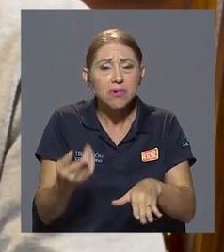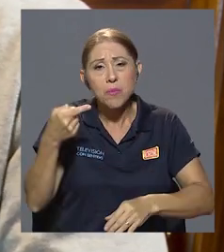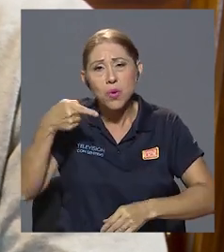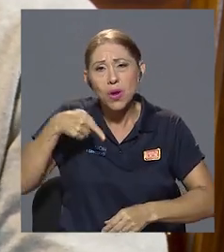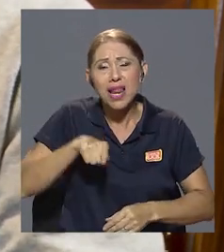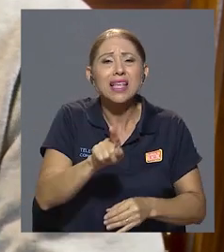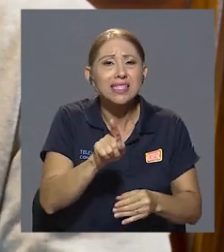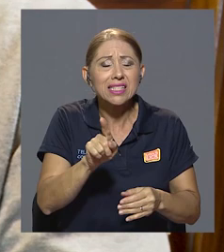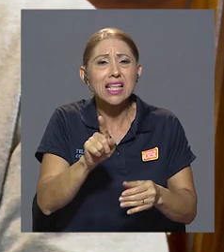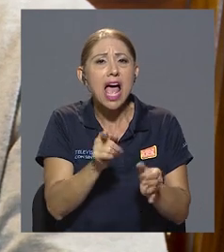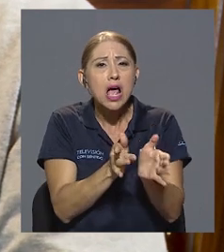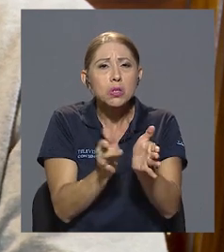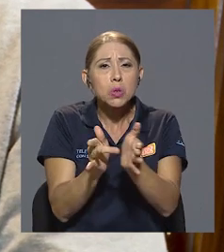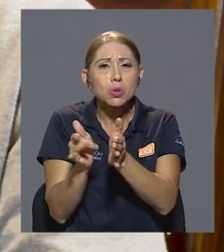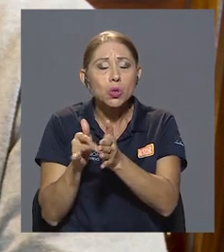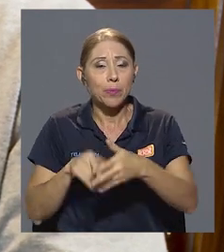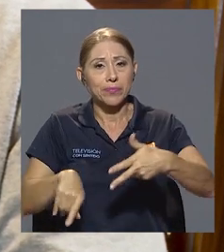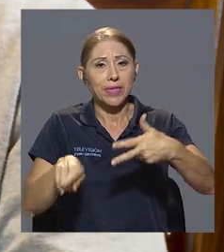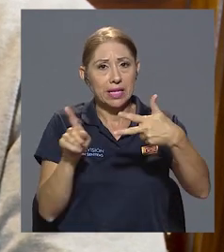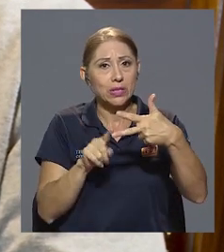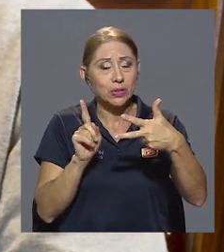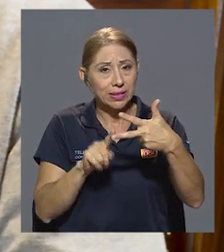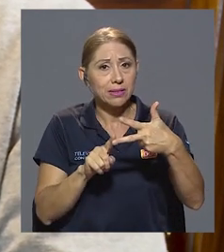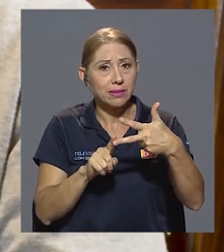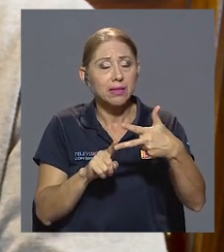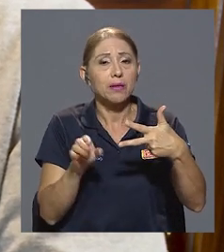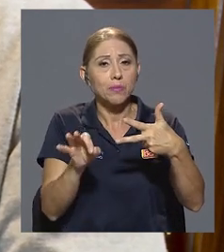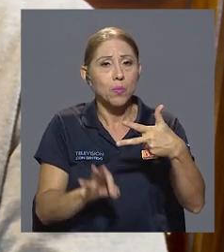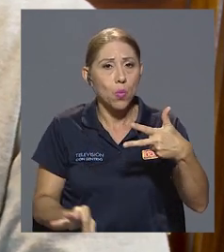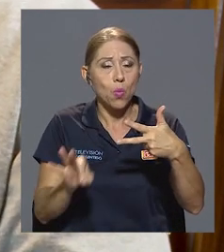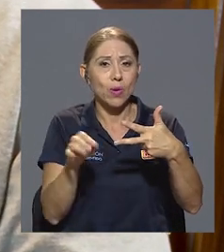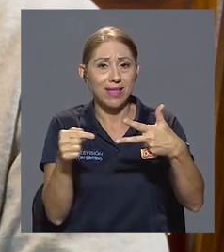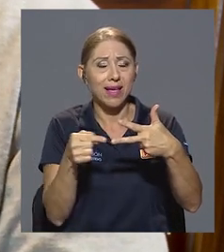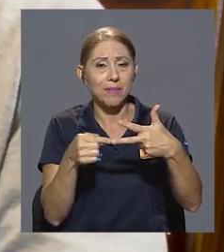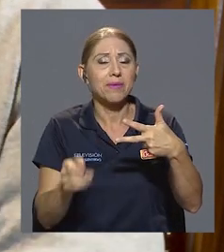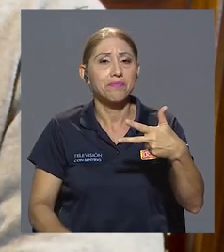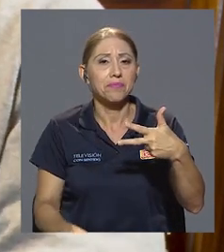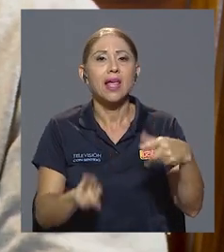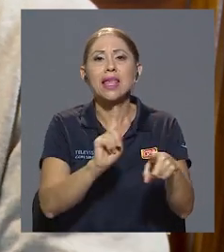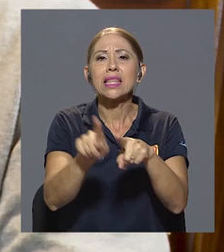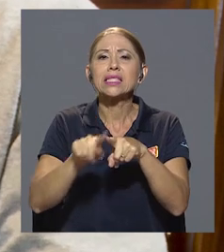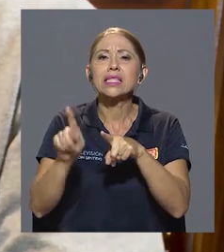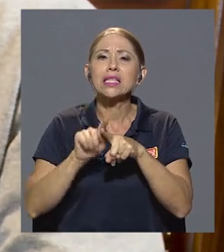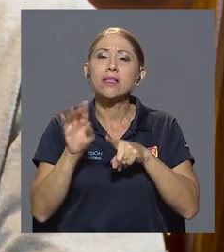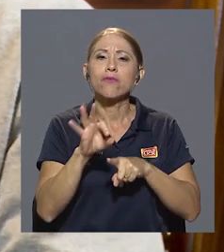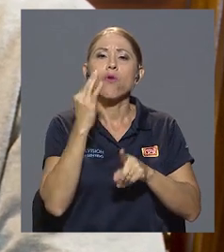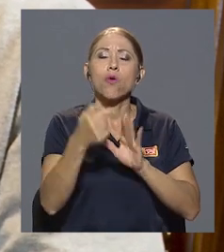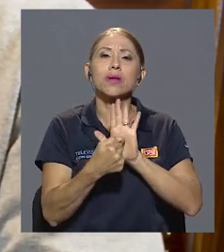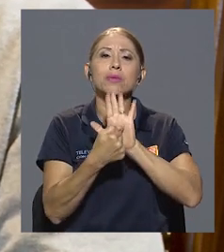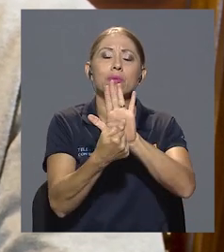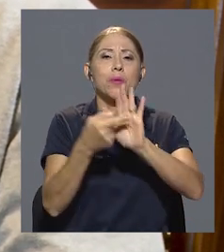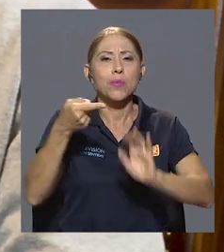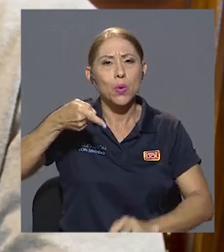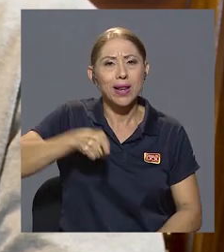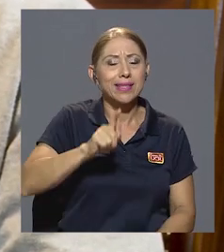y agregaría tal vez un tercer factor que también es importante que son las distintas manifestaciones de violencia de género